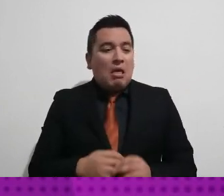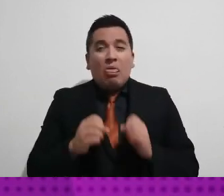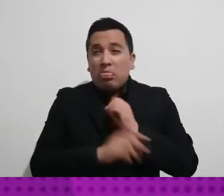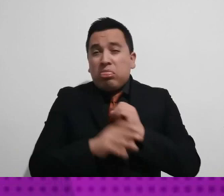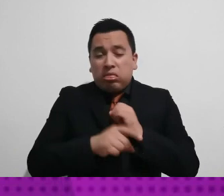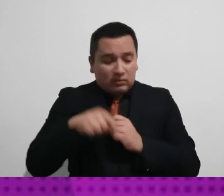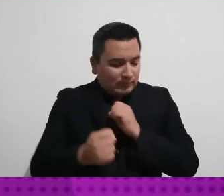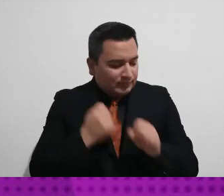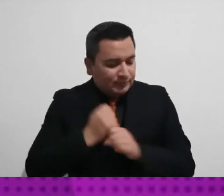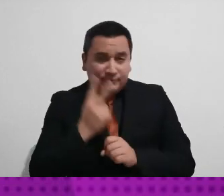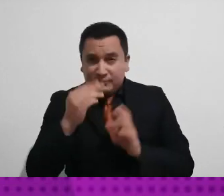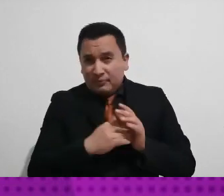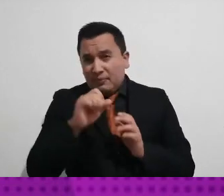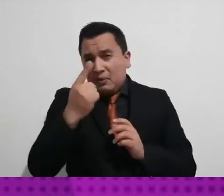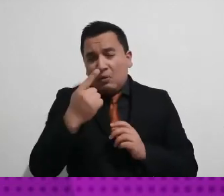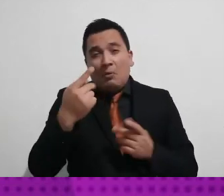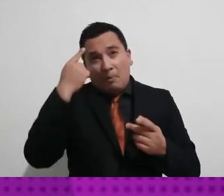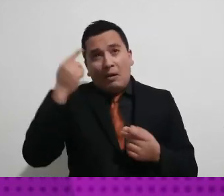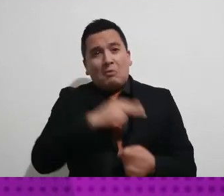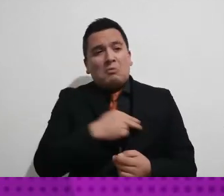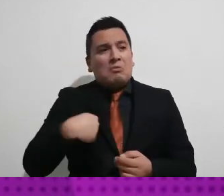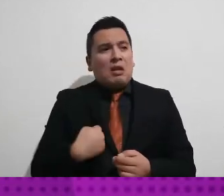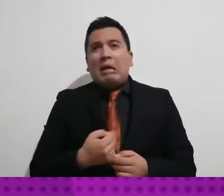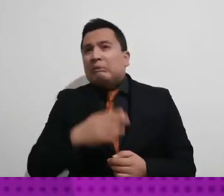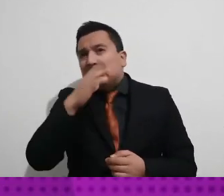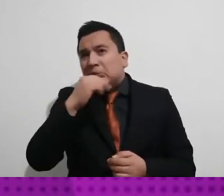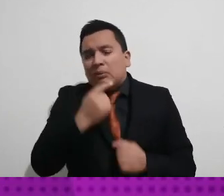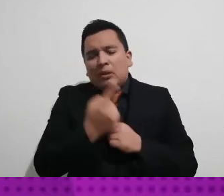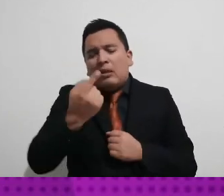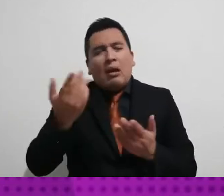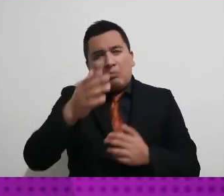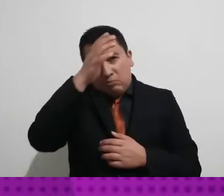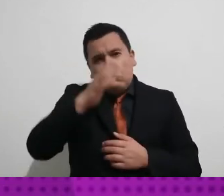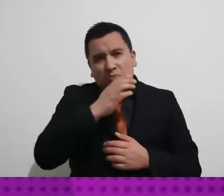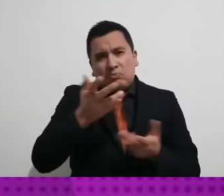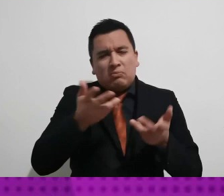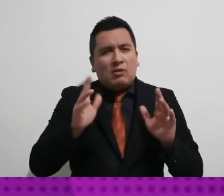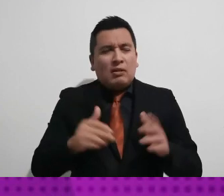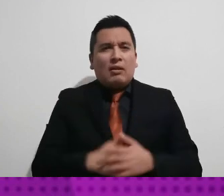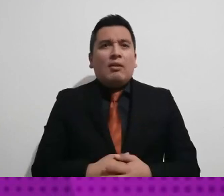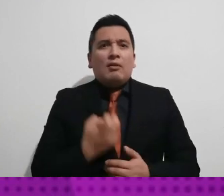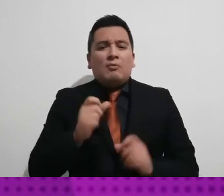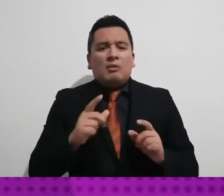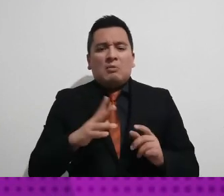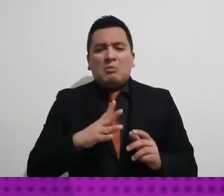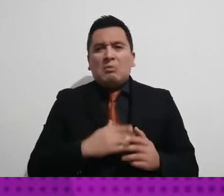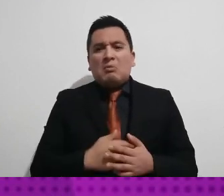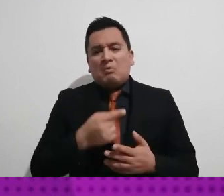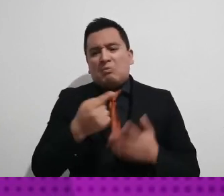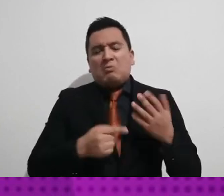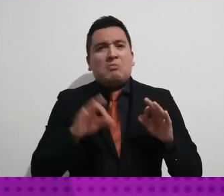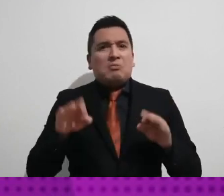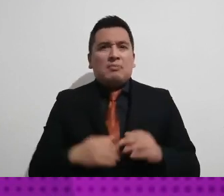no hay pretexto en este 2021 para señalar que no se puede llevar a cabo un proceso cuando ya Coahuila lo hizo y lo hizo sobresaliendo en